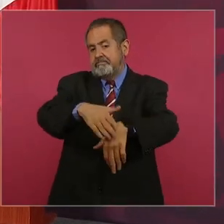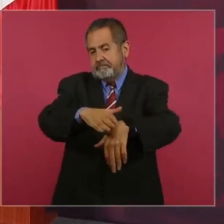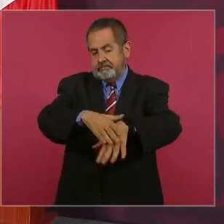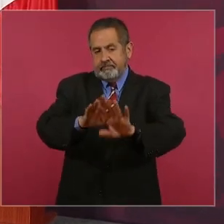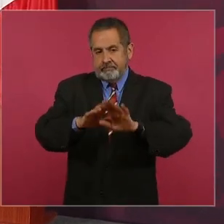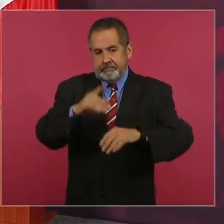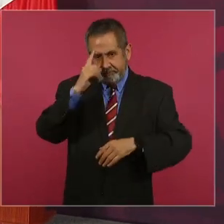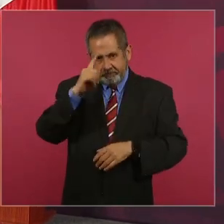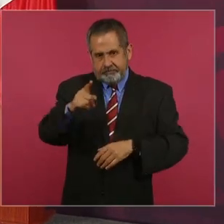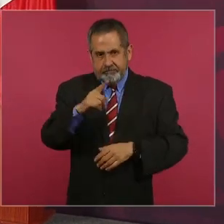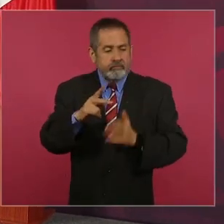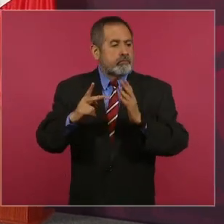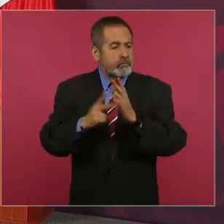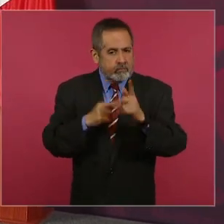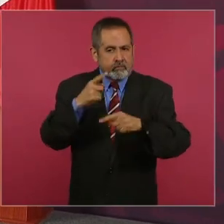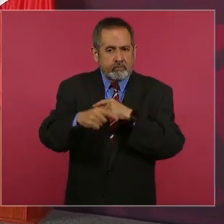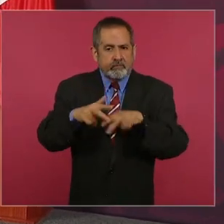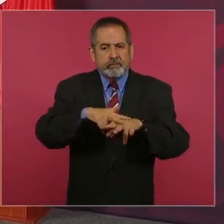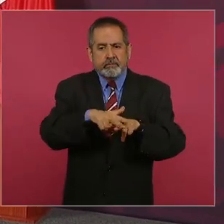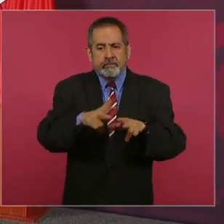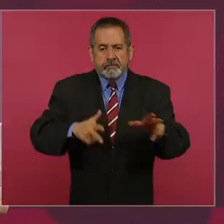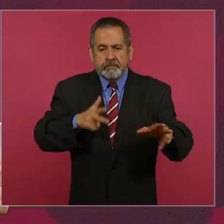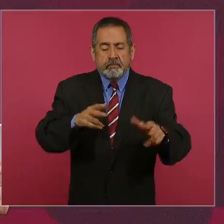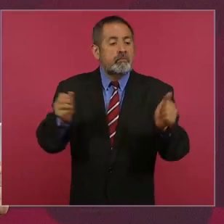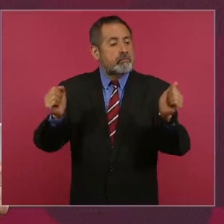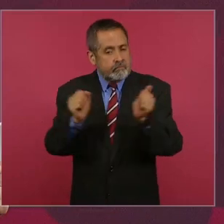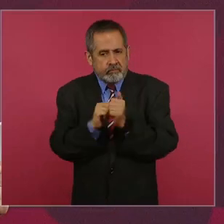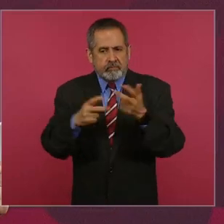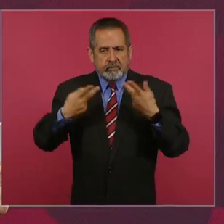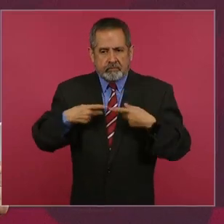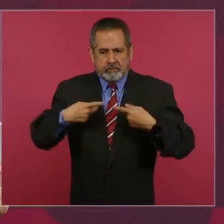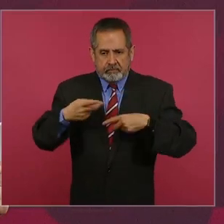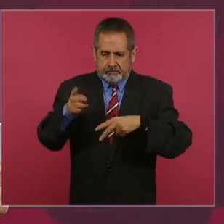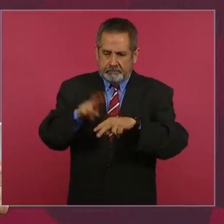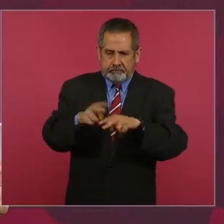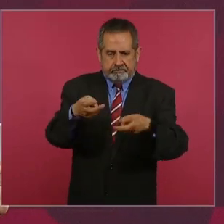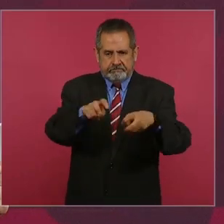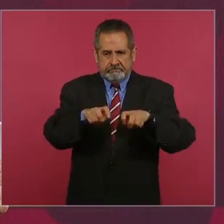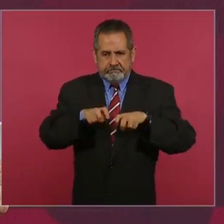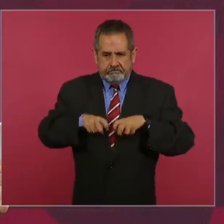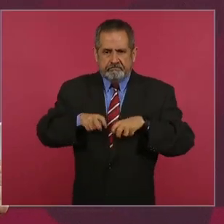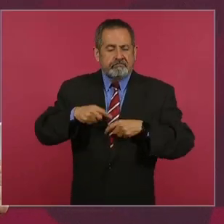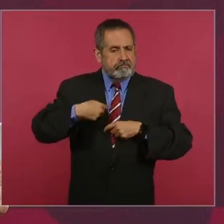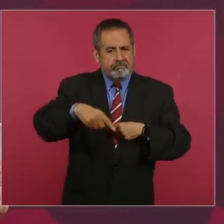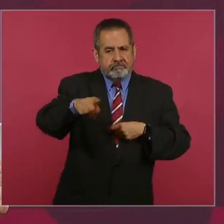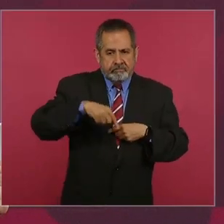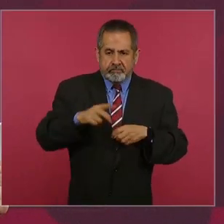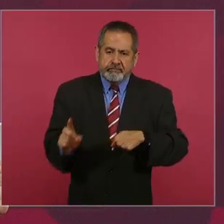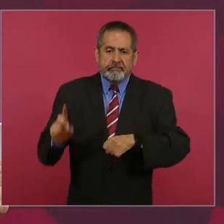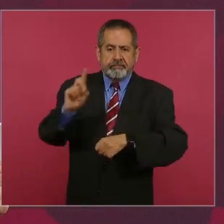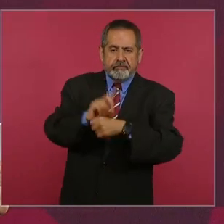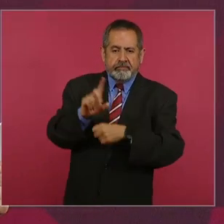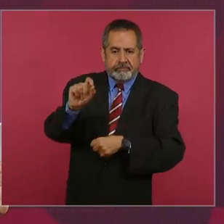para recuperar los trenes de pasajeros va a salir el día 20